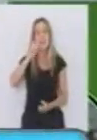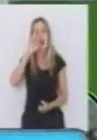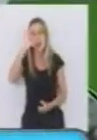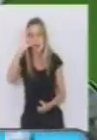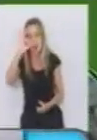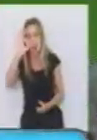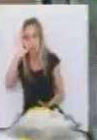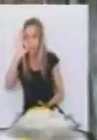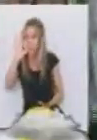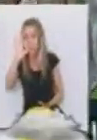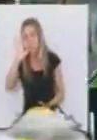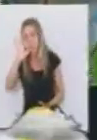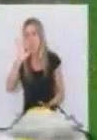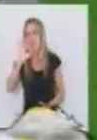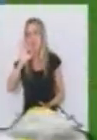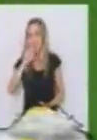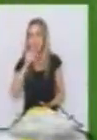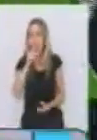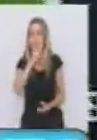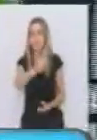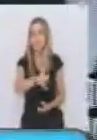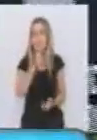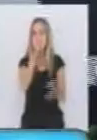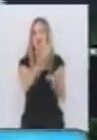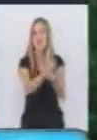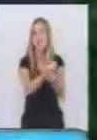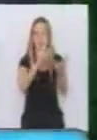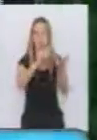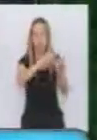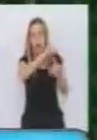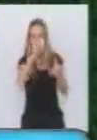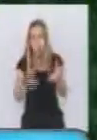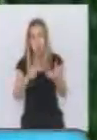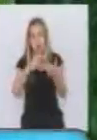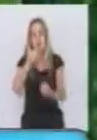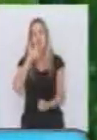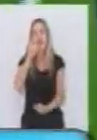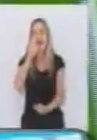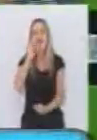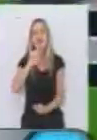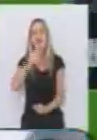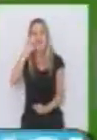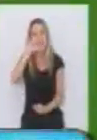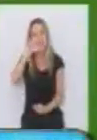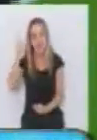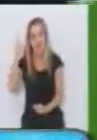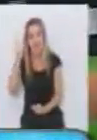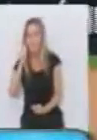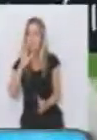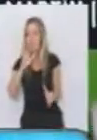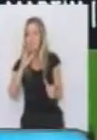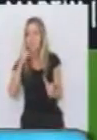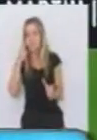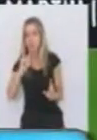Sabatella, hombre del AFCA, también se suma, me parece que ahí tampoco hay muchas chances. Bueno, Insaurralde, lo decíamos recién.